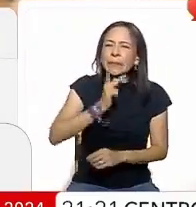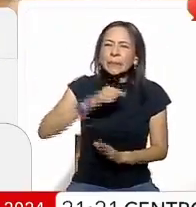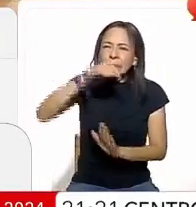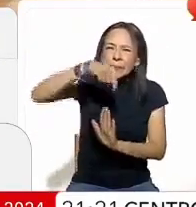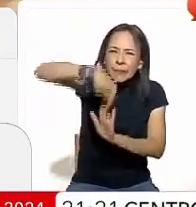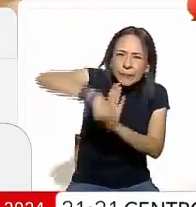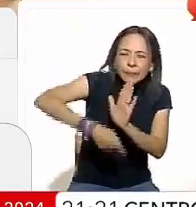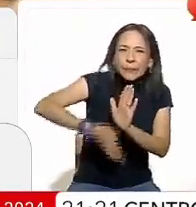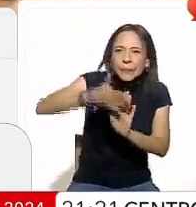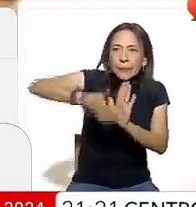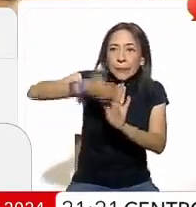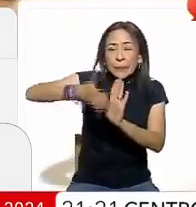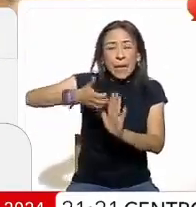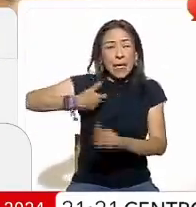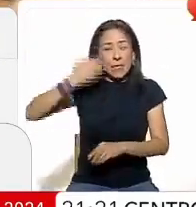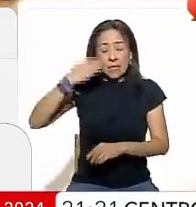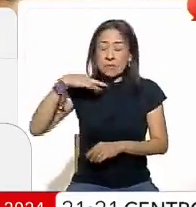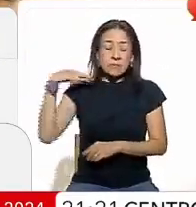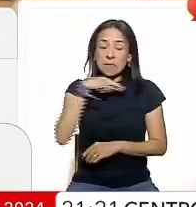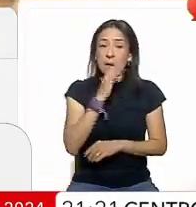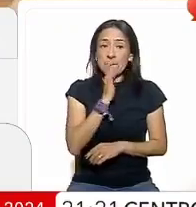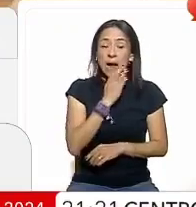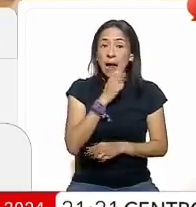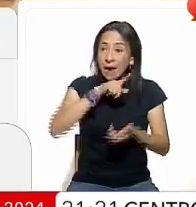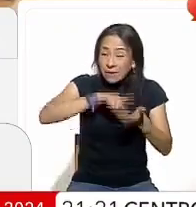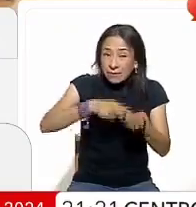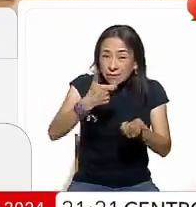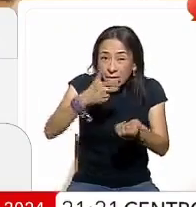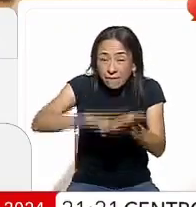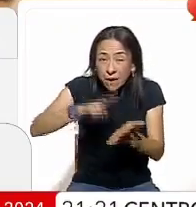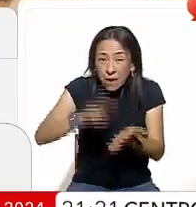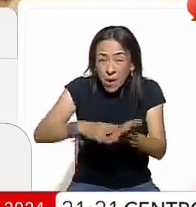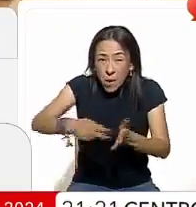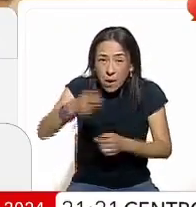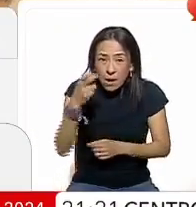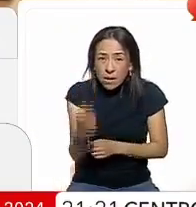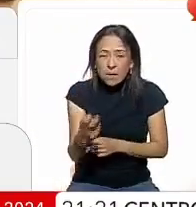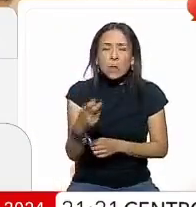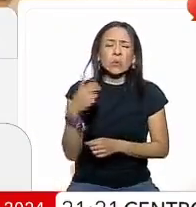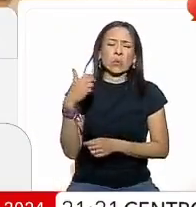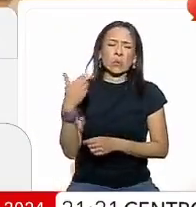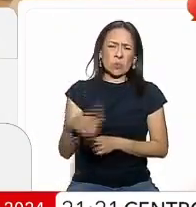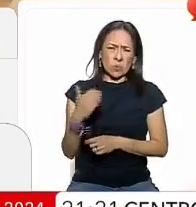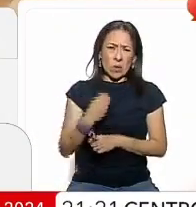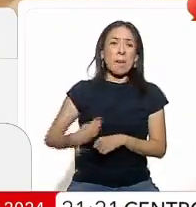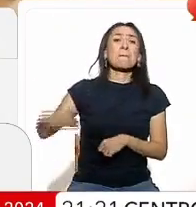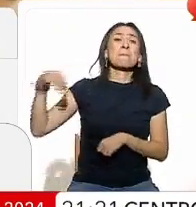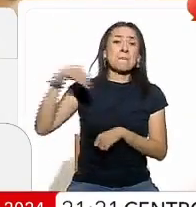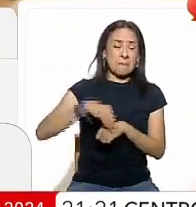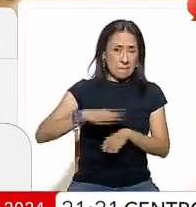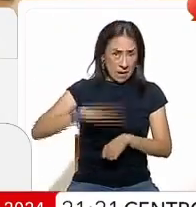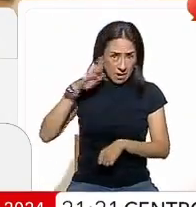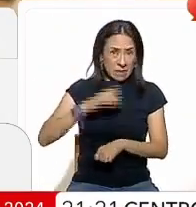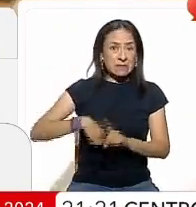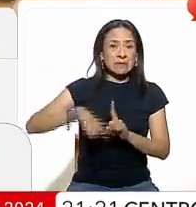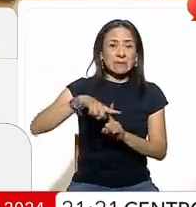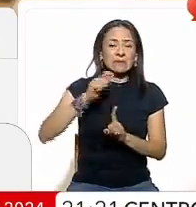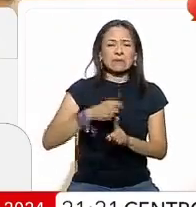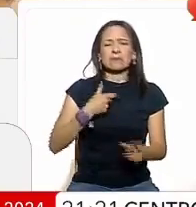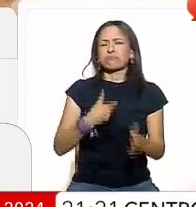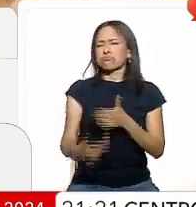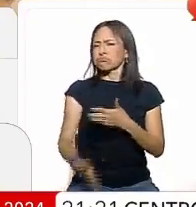récord, a ese costo, y además una refinería muy moderna, con mano de